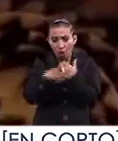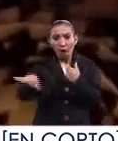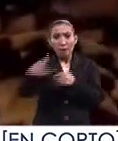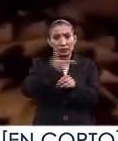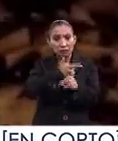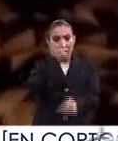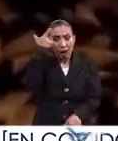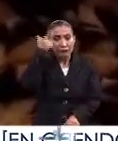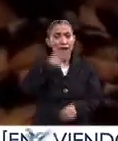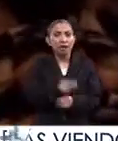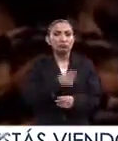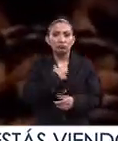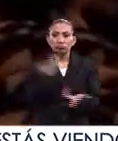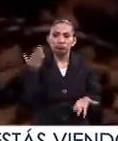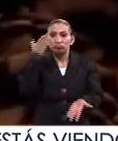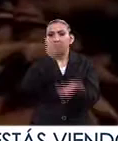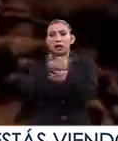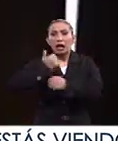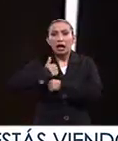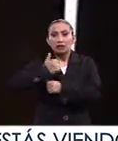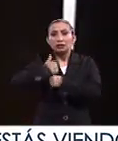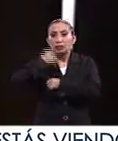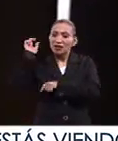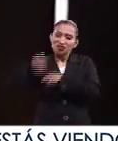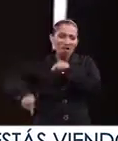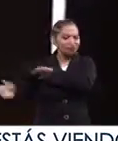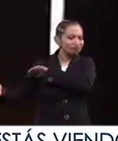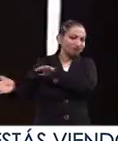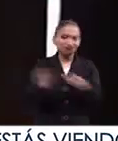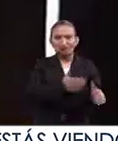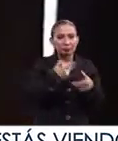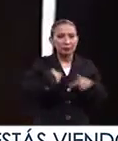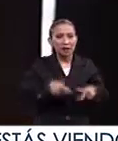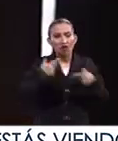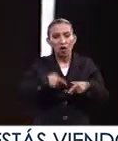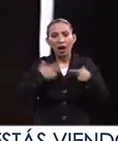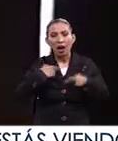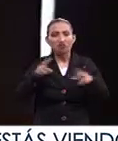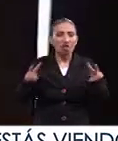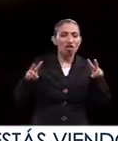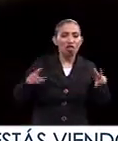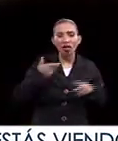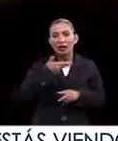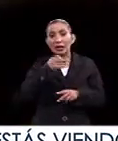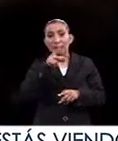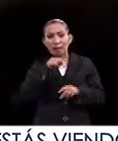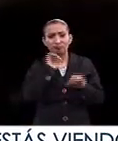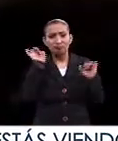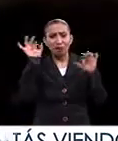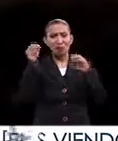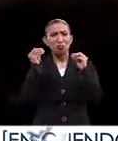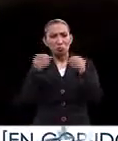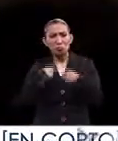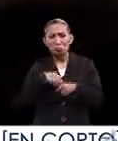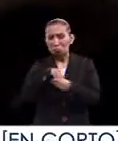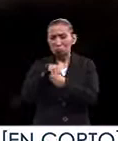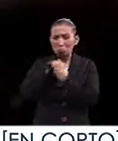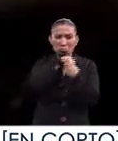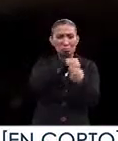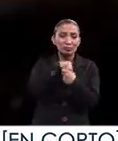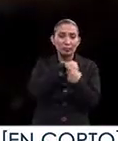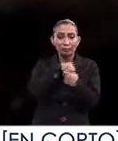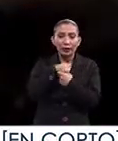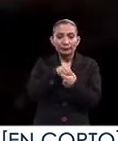muy graves, ¿no? Tuvieron que subir el ejército para bajar a todo el éxodo de gente